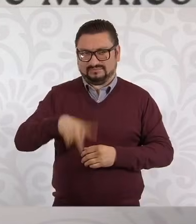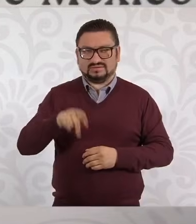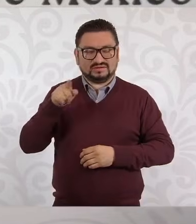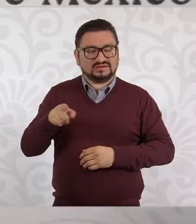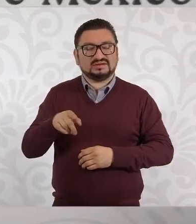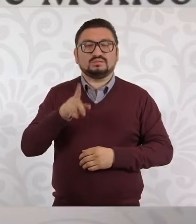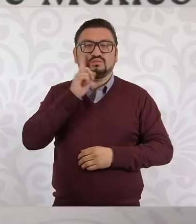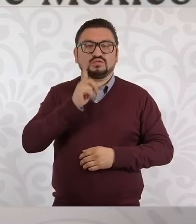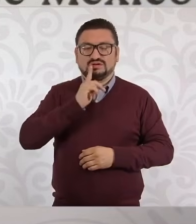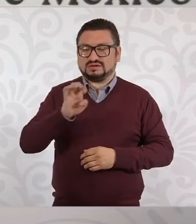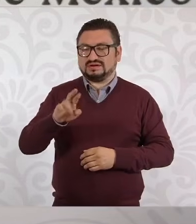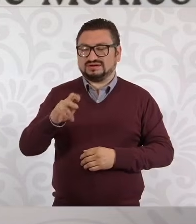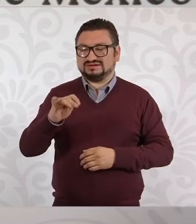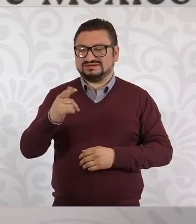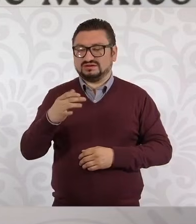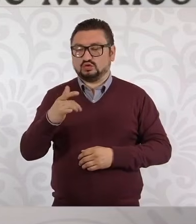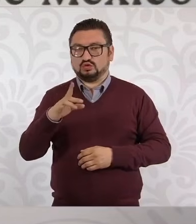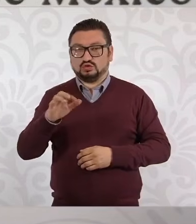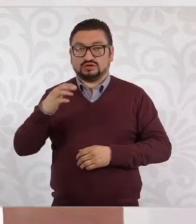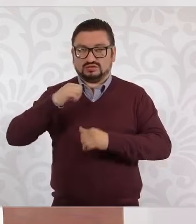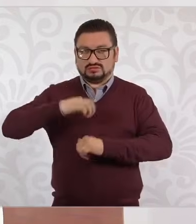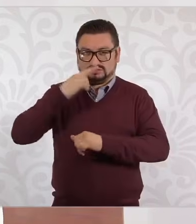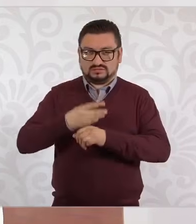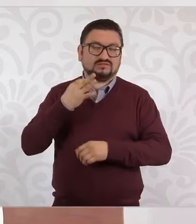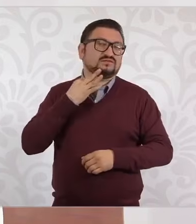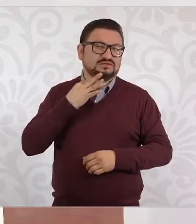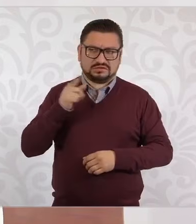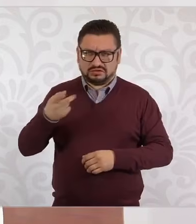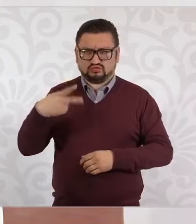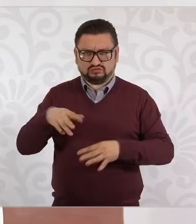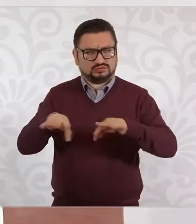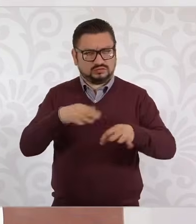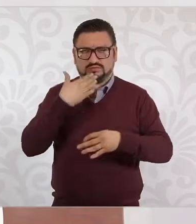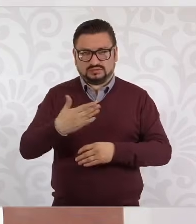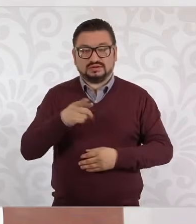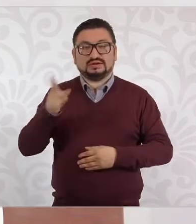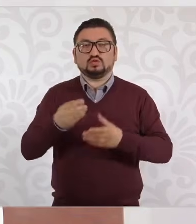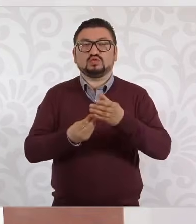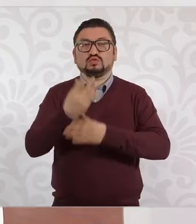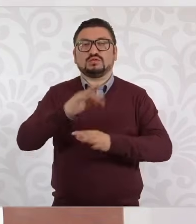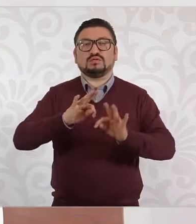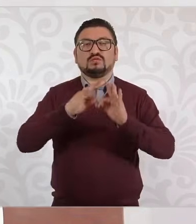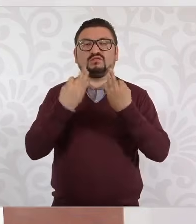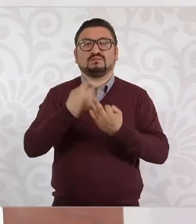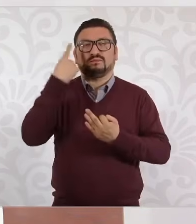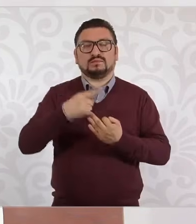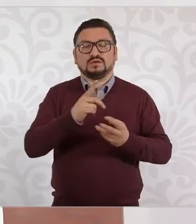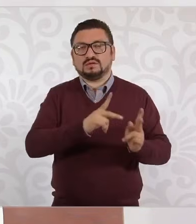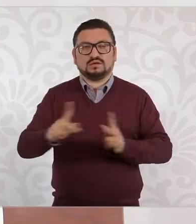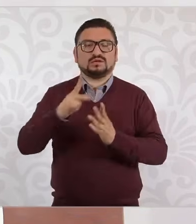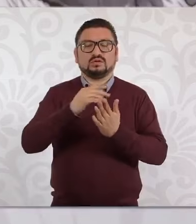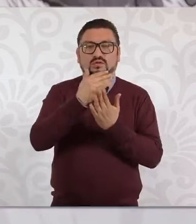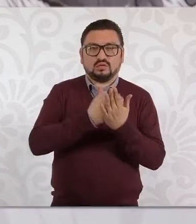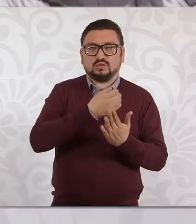está haciendo un excelente trabajo al frente de la Fiscalía. Ella tiene un nuevo plan de trabajo para fortalecer la